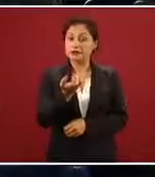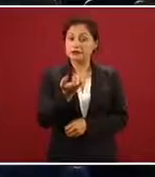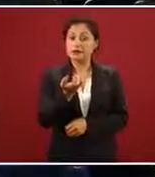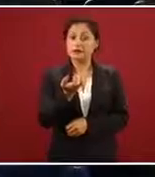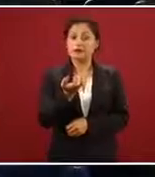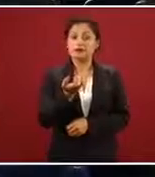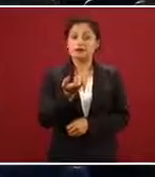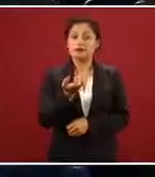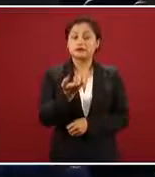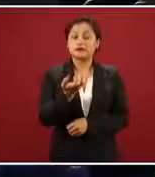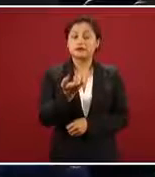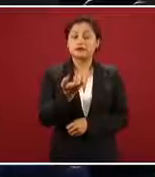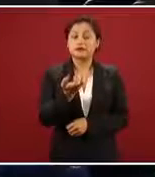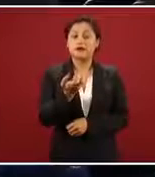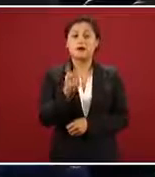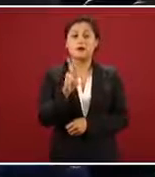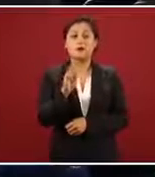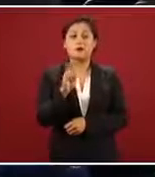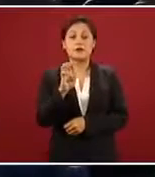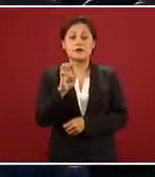a una gran pérdida